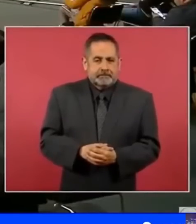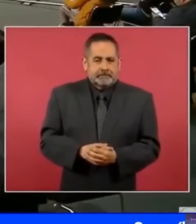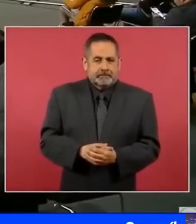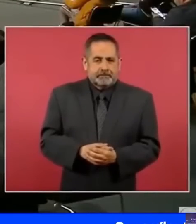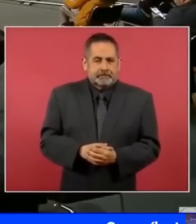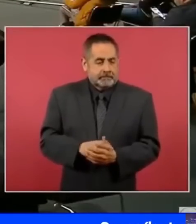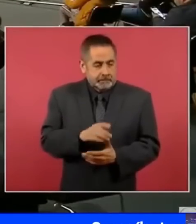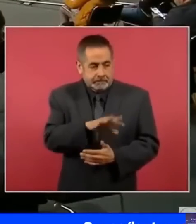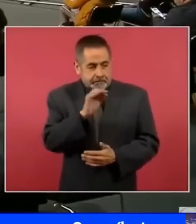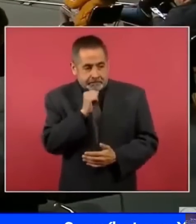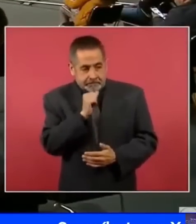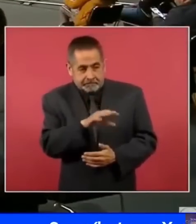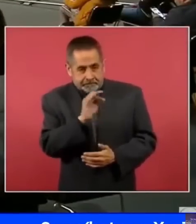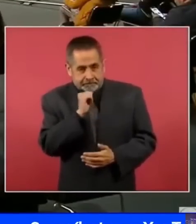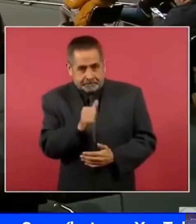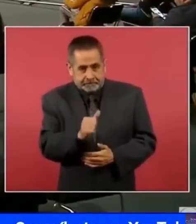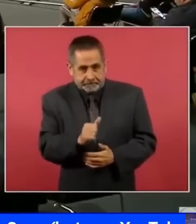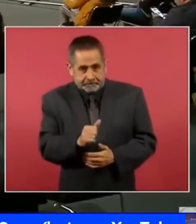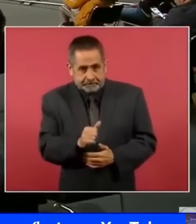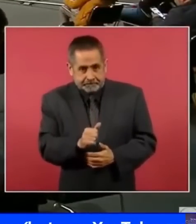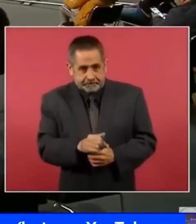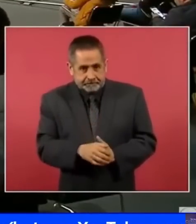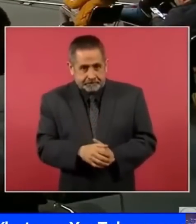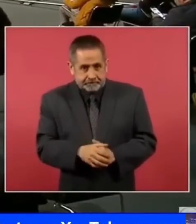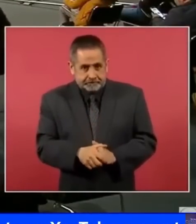¿No lo han encontrado?